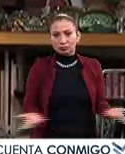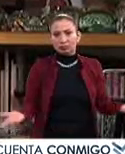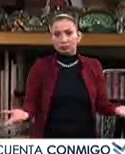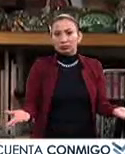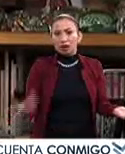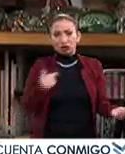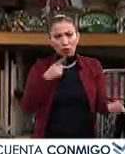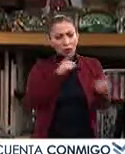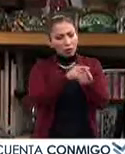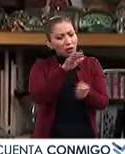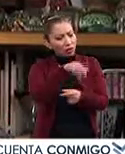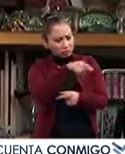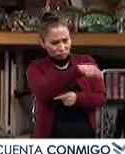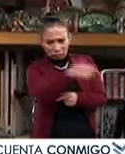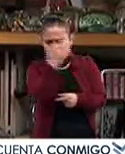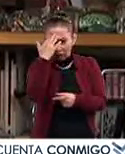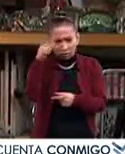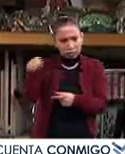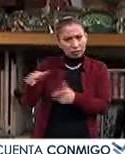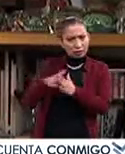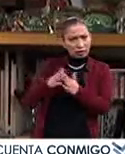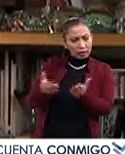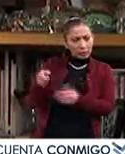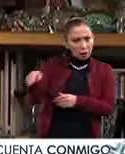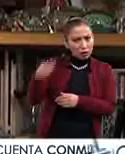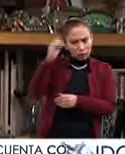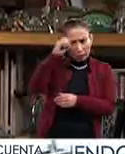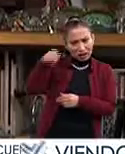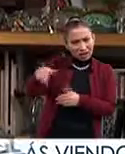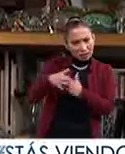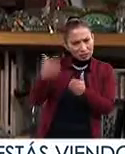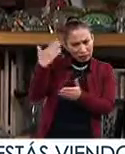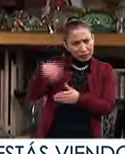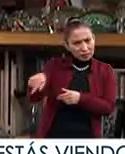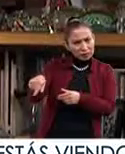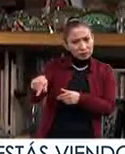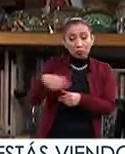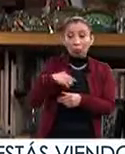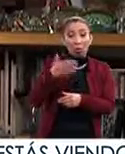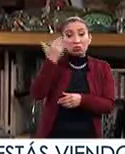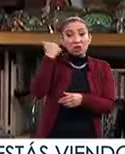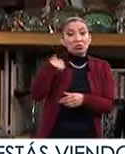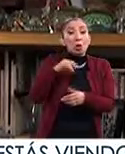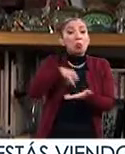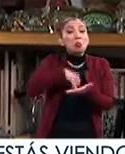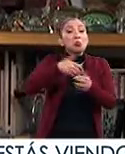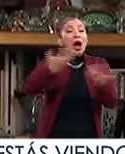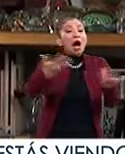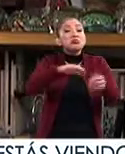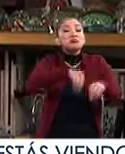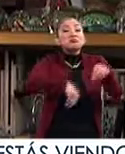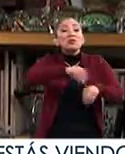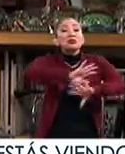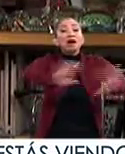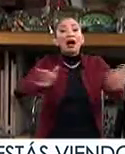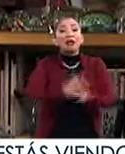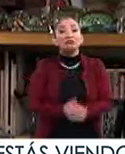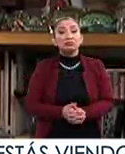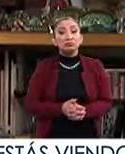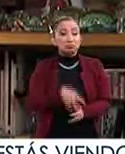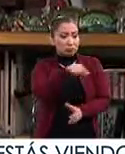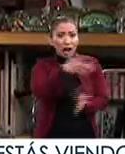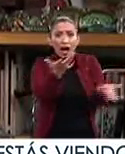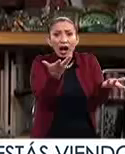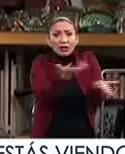Entonces, hablando con ellos, decía, ¿pero tú tienes opinión sobre este libro? No, yo lo maquilo. Y lo maquilan muy bien,